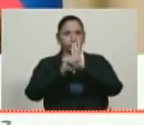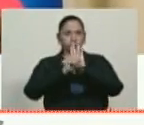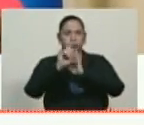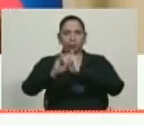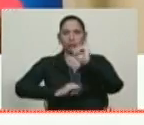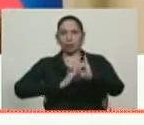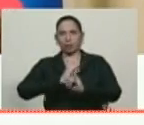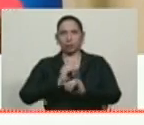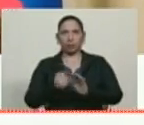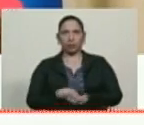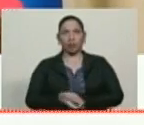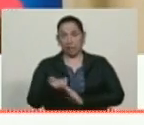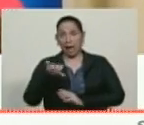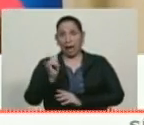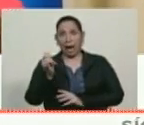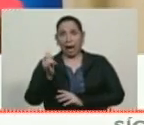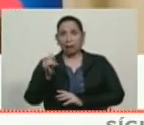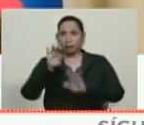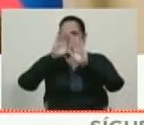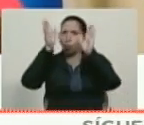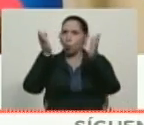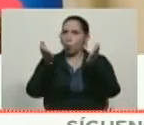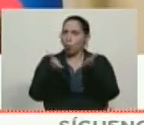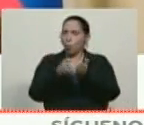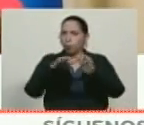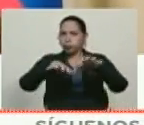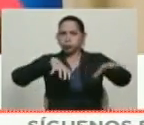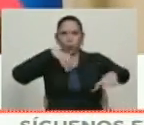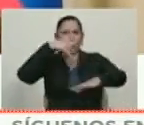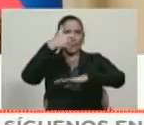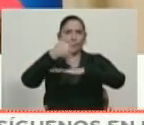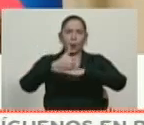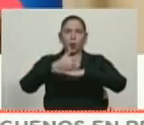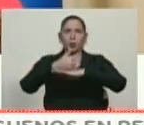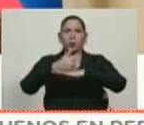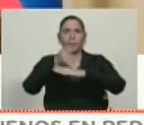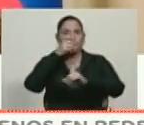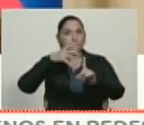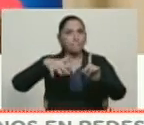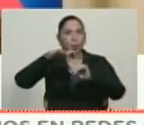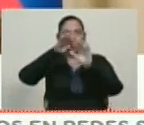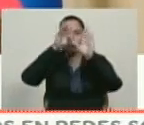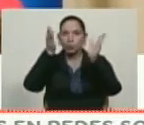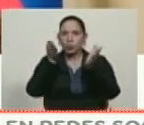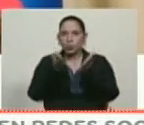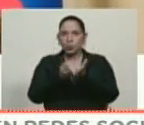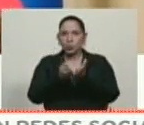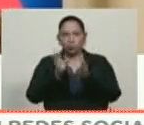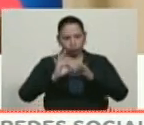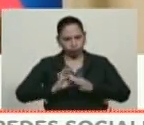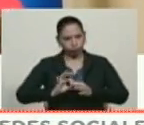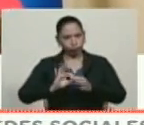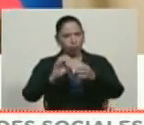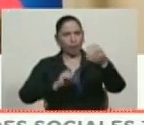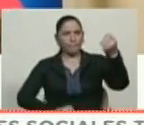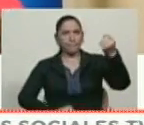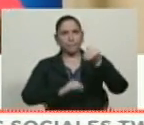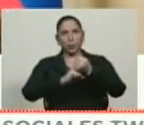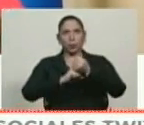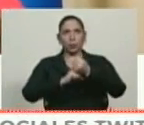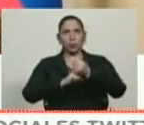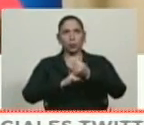internacional. Ahí está el mundo mayoritario. Ahí está el mundo de los pueblos del mundo que ratifican el respaldo